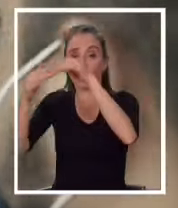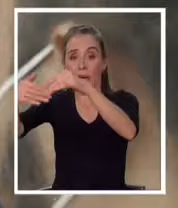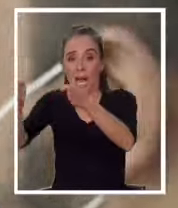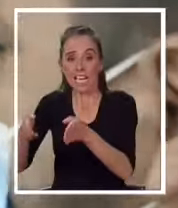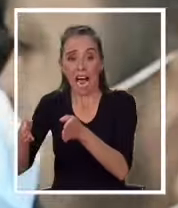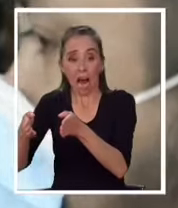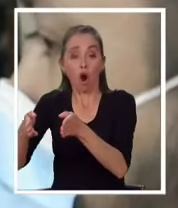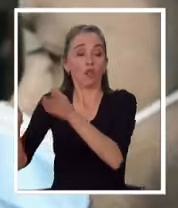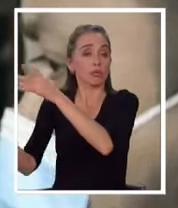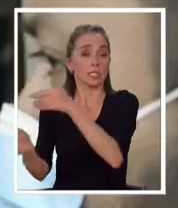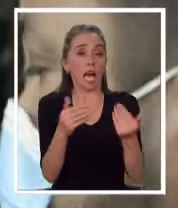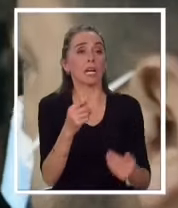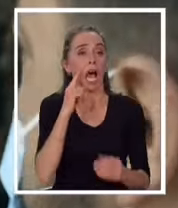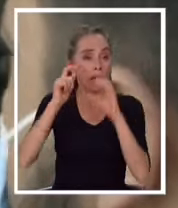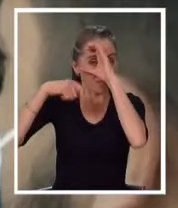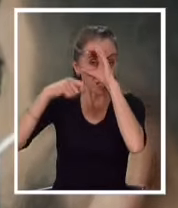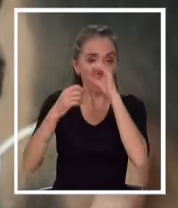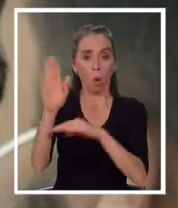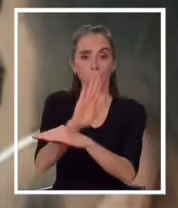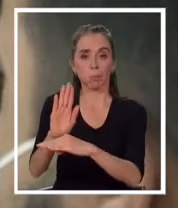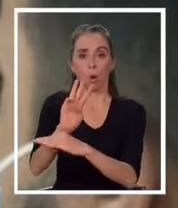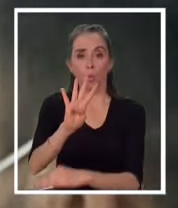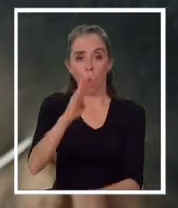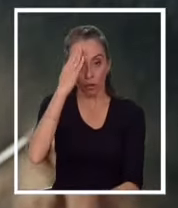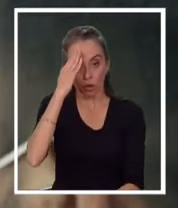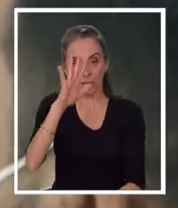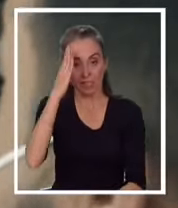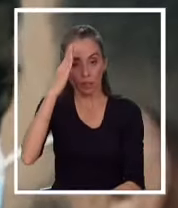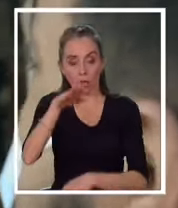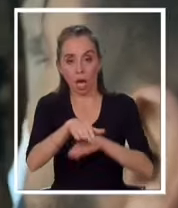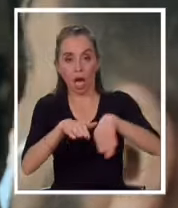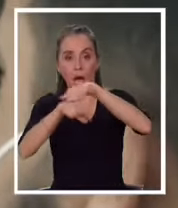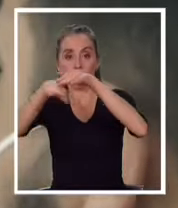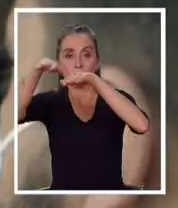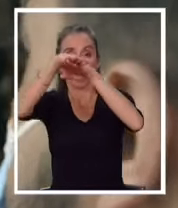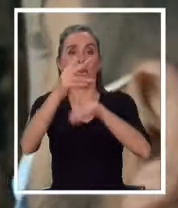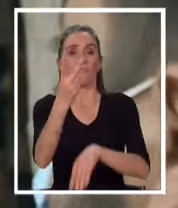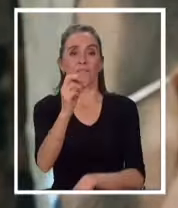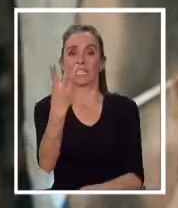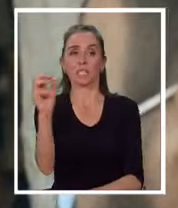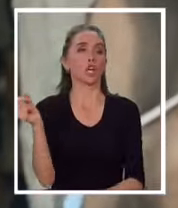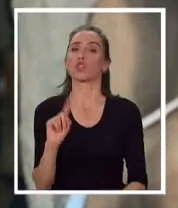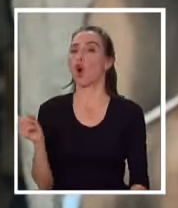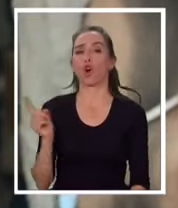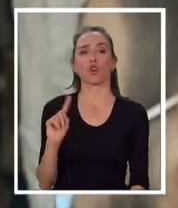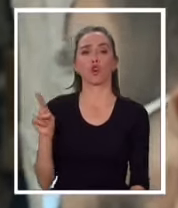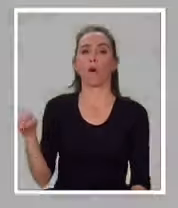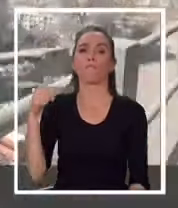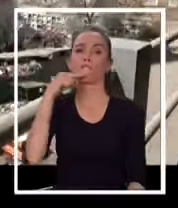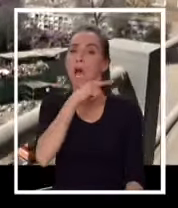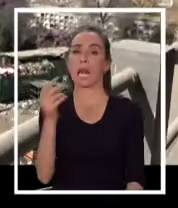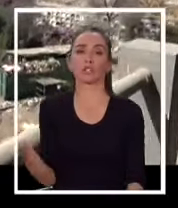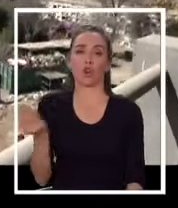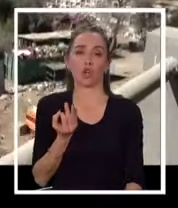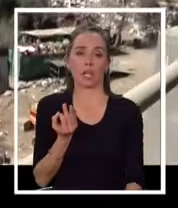por ejemplo, de 4 o 5 días donde se apilan hasta 20 o 30? No, eso es totalmente falso.